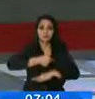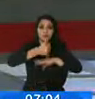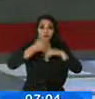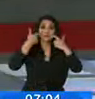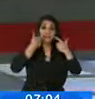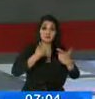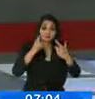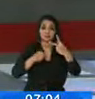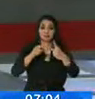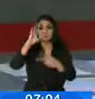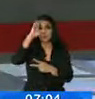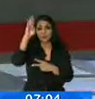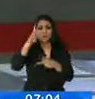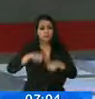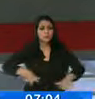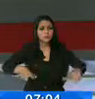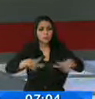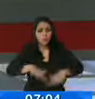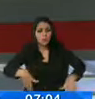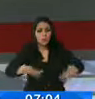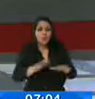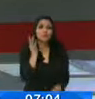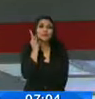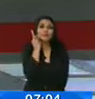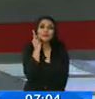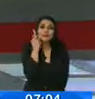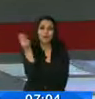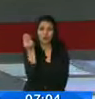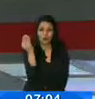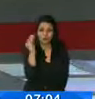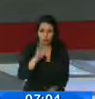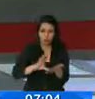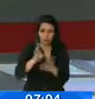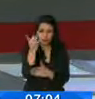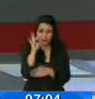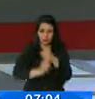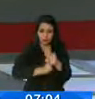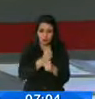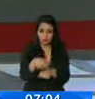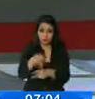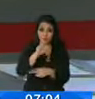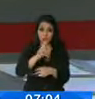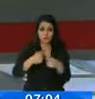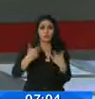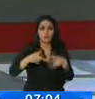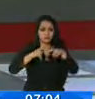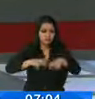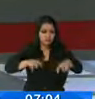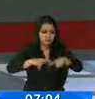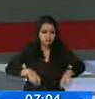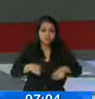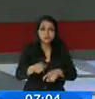Policía verificaron el lugar donde fue asesinada una colegiala de 18 años. Esto acaeció en el sur de Quito. La defensa del presunto